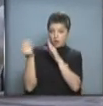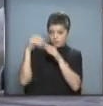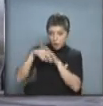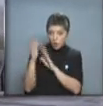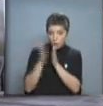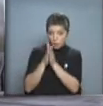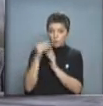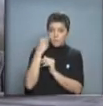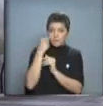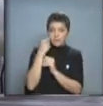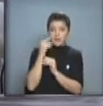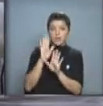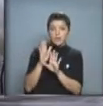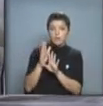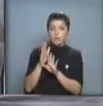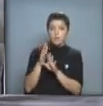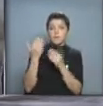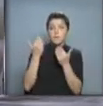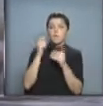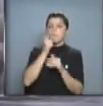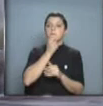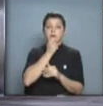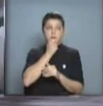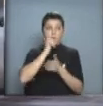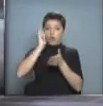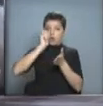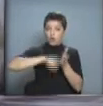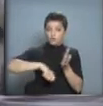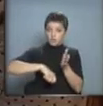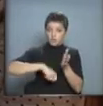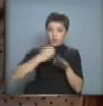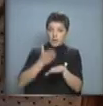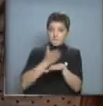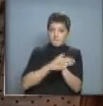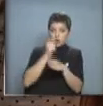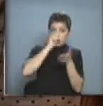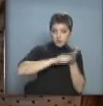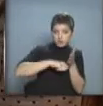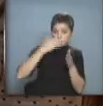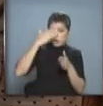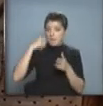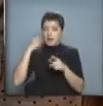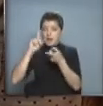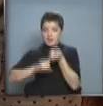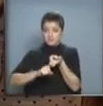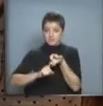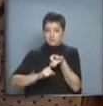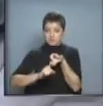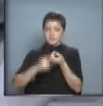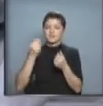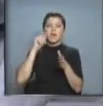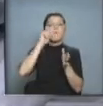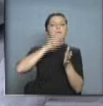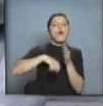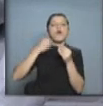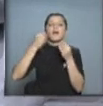Ya creo también que, por ejemplo, lo del contrato también hay que ver a qué se refieren con casamiento. Porque